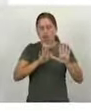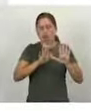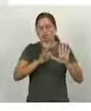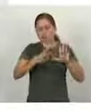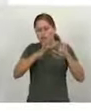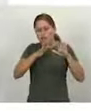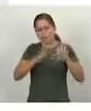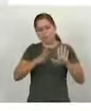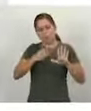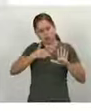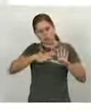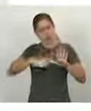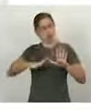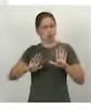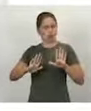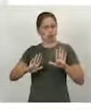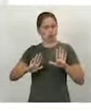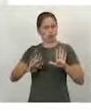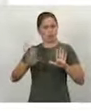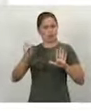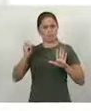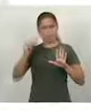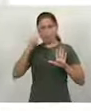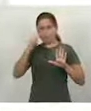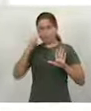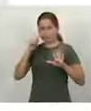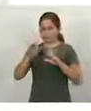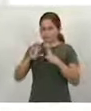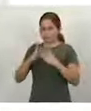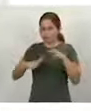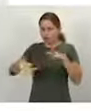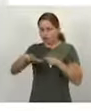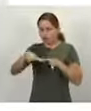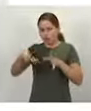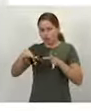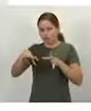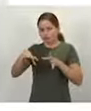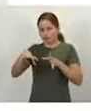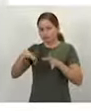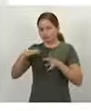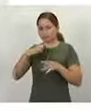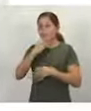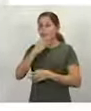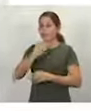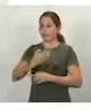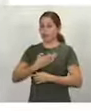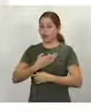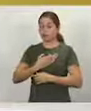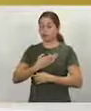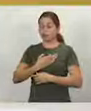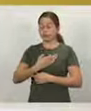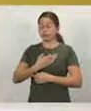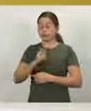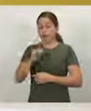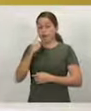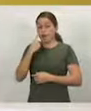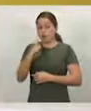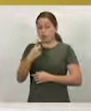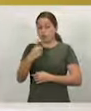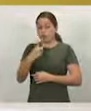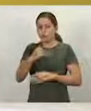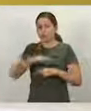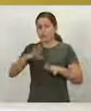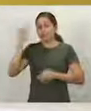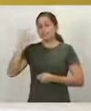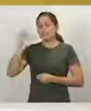infinita paciencia el fin del vendaval. Fidel, habíamos visto que ya